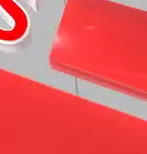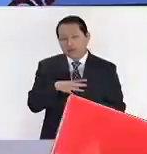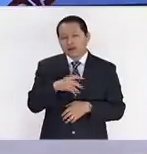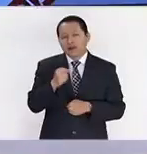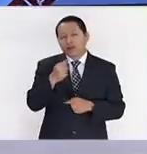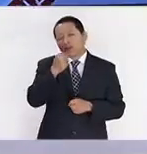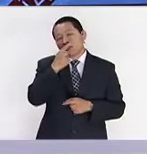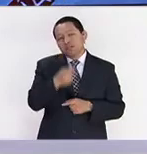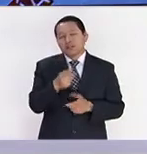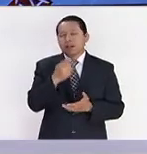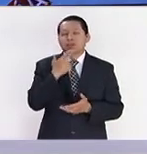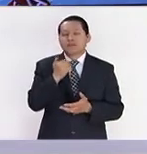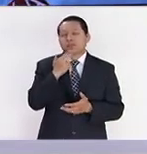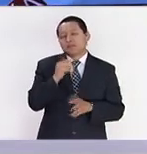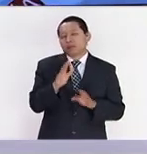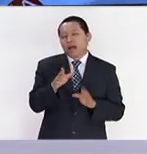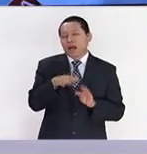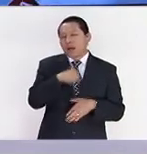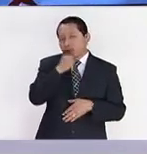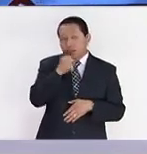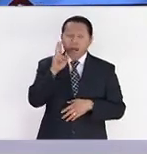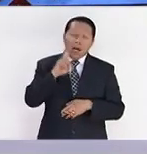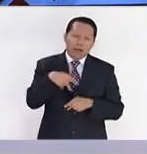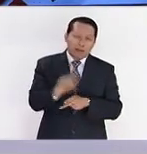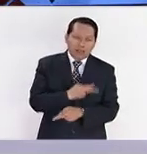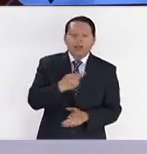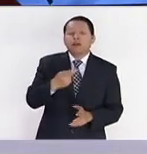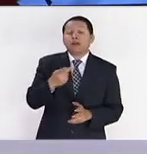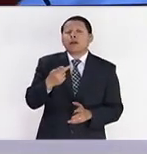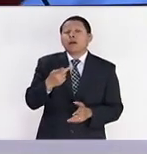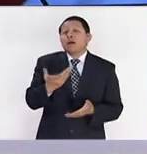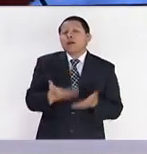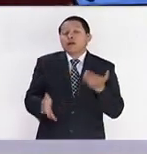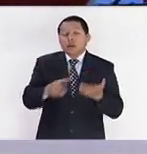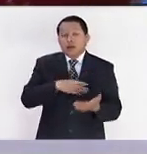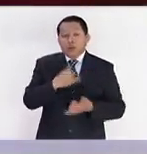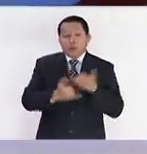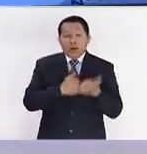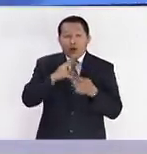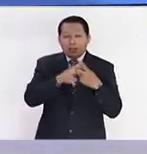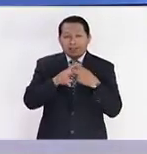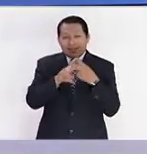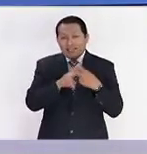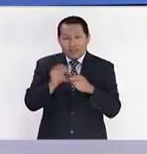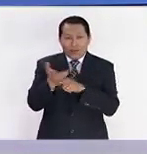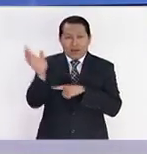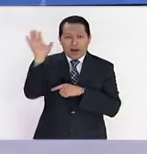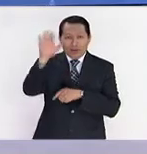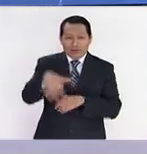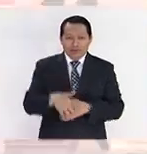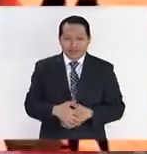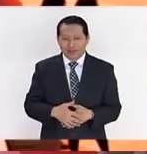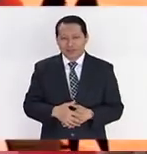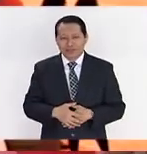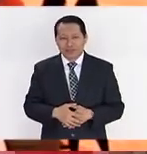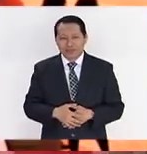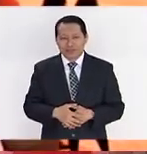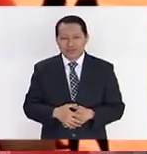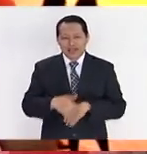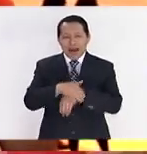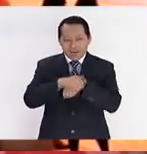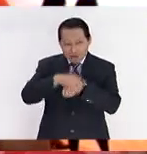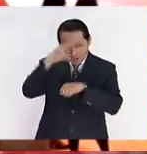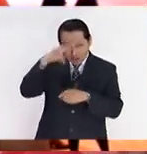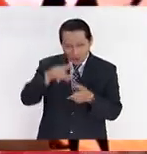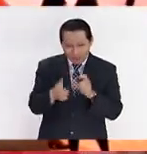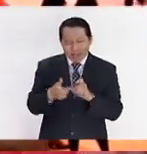quemado, ya veremos qué pasa con él. Vamos a ver ahora qué pasó en el juego de estrellas de nuestro baloncesto. Amigos, Pumas de